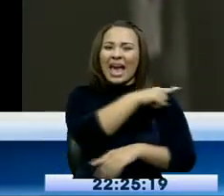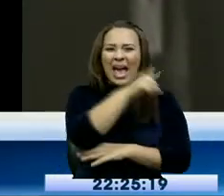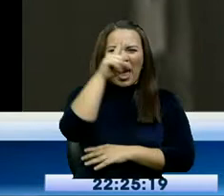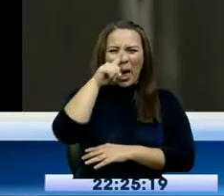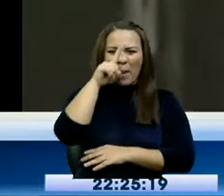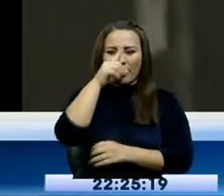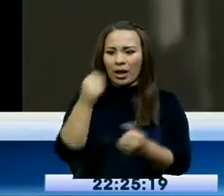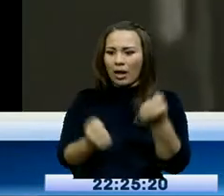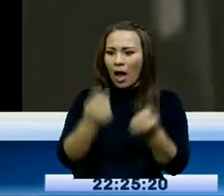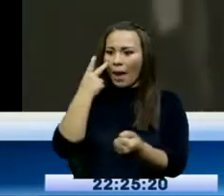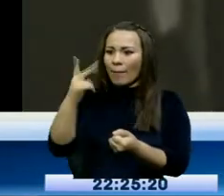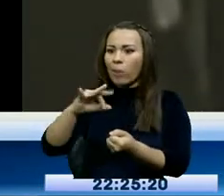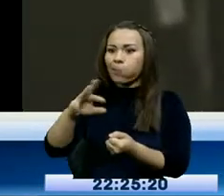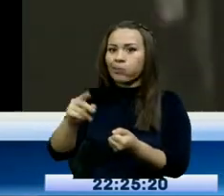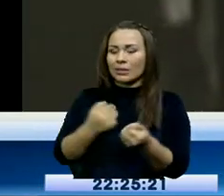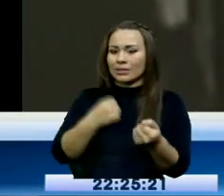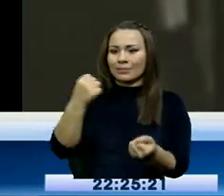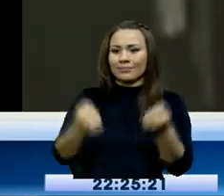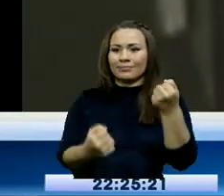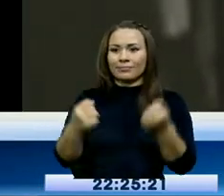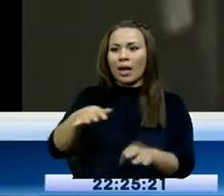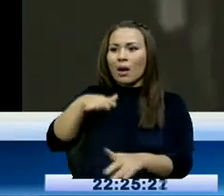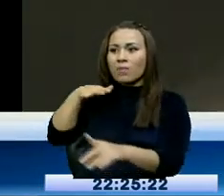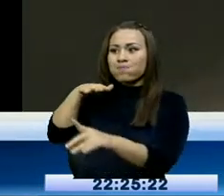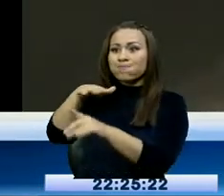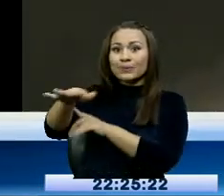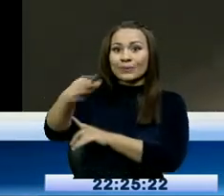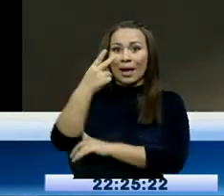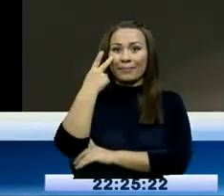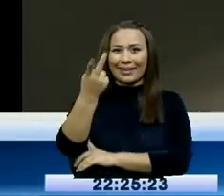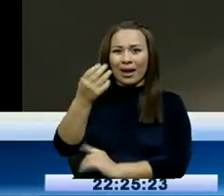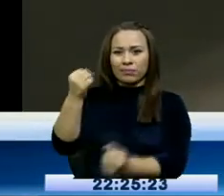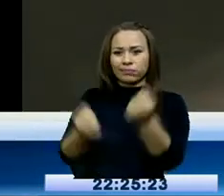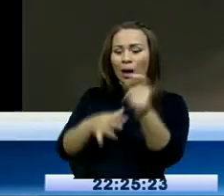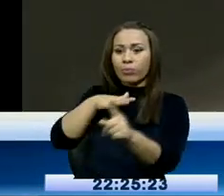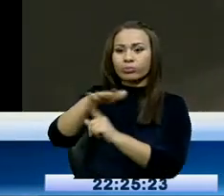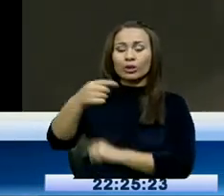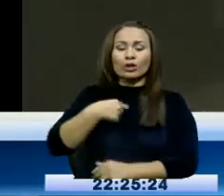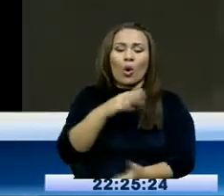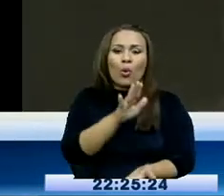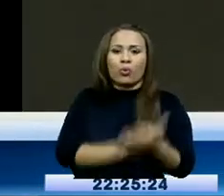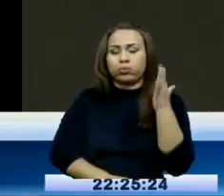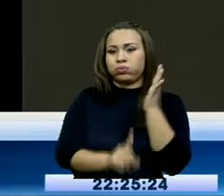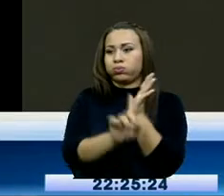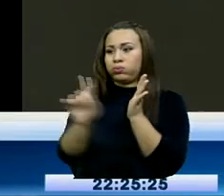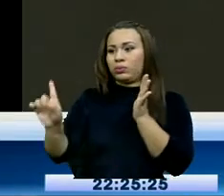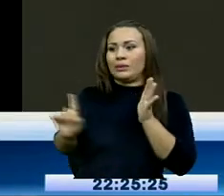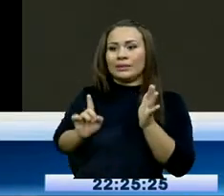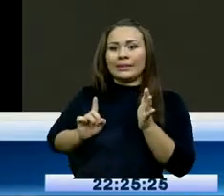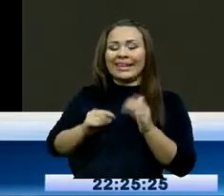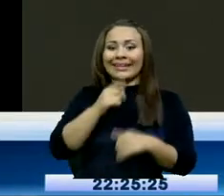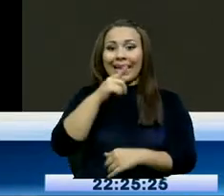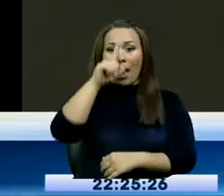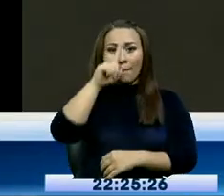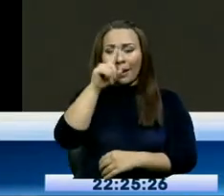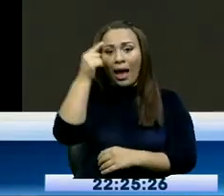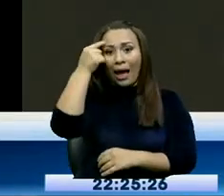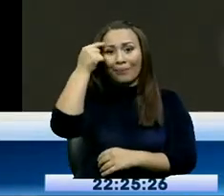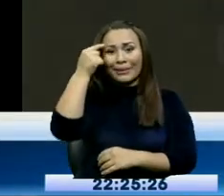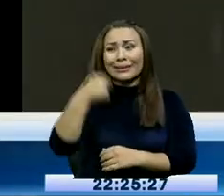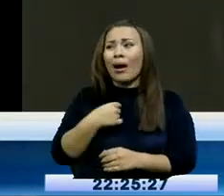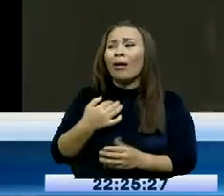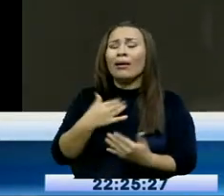a los antisociales. Cuando mi chofer les embiste con la moto, yo logro escapar. Y mi chofer les da de nuevo, porque él